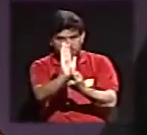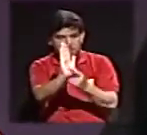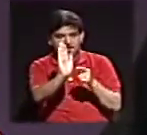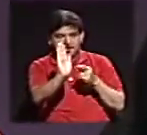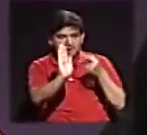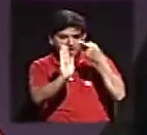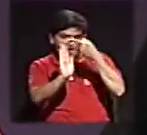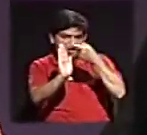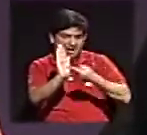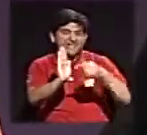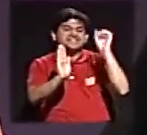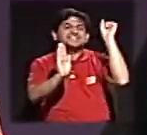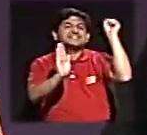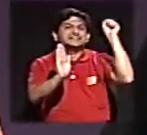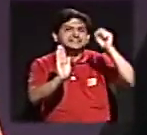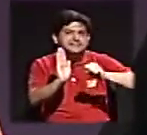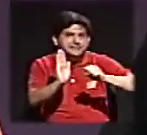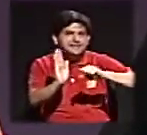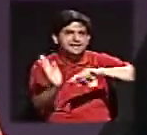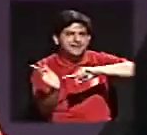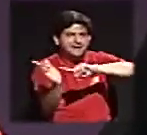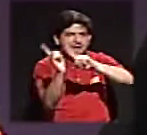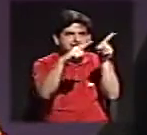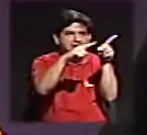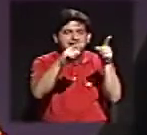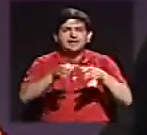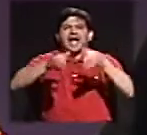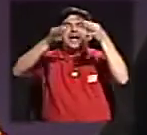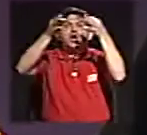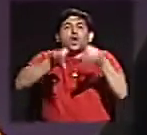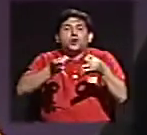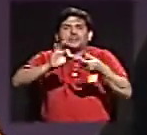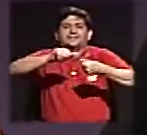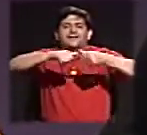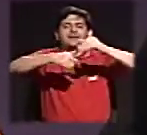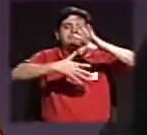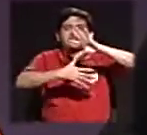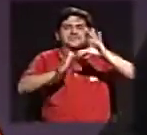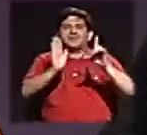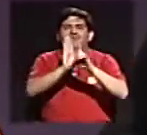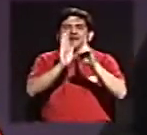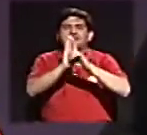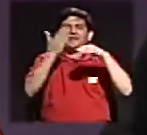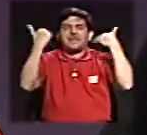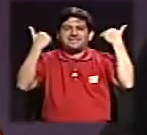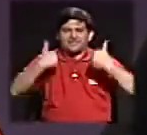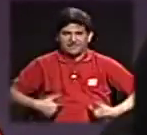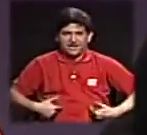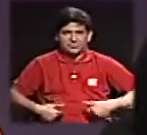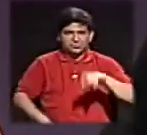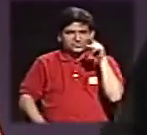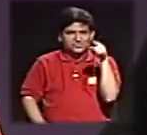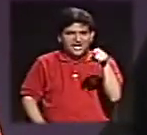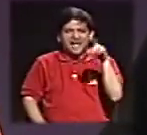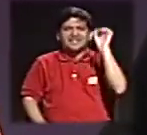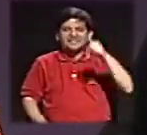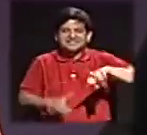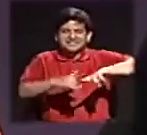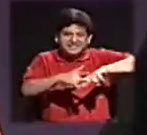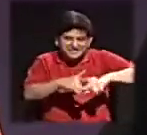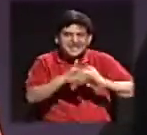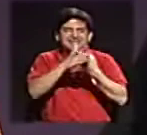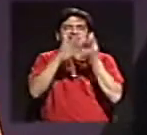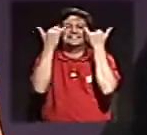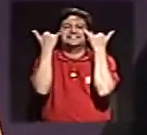el cual ese informe sí es el que llegaría a la Corte Interamericana de Derechos Humanos, en el cual allí se iniciaría